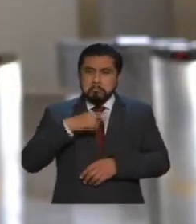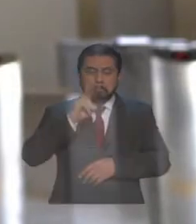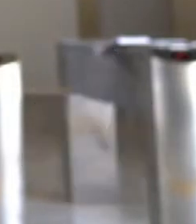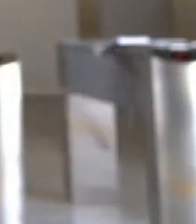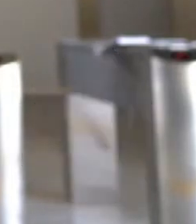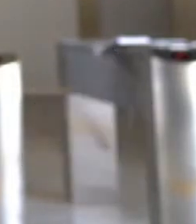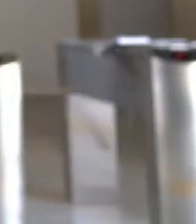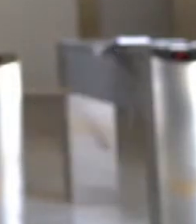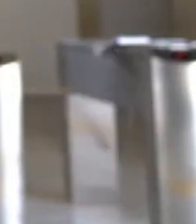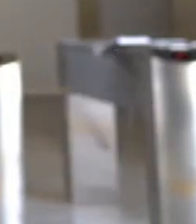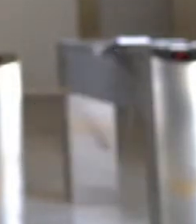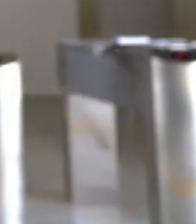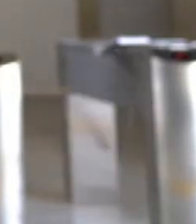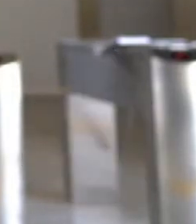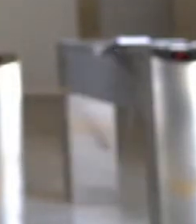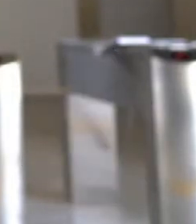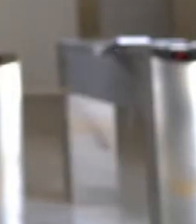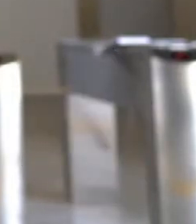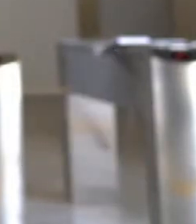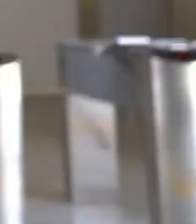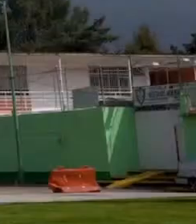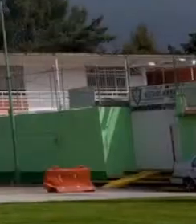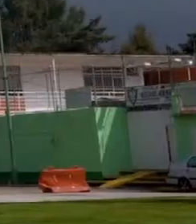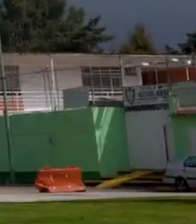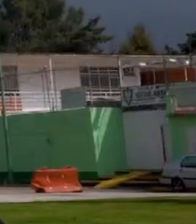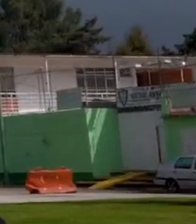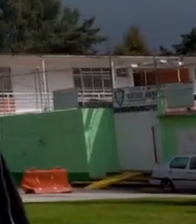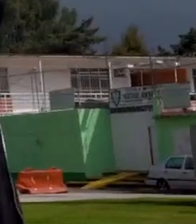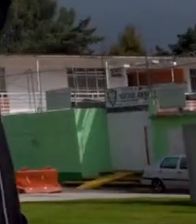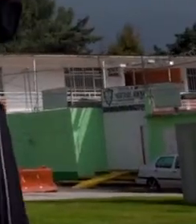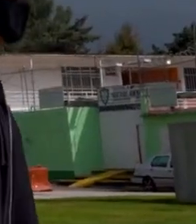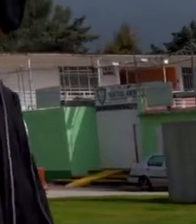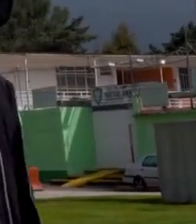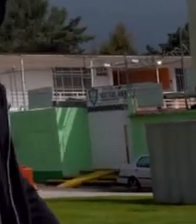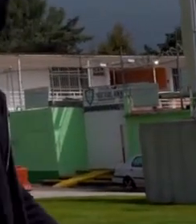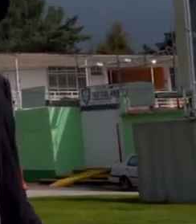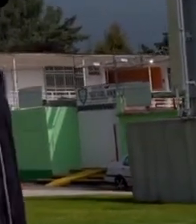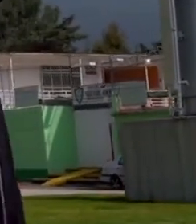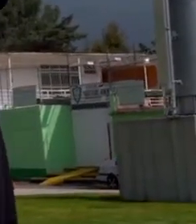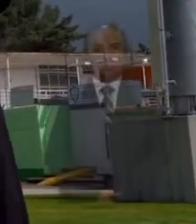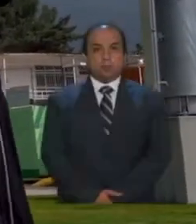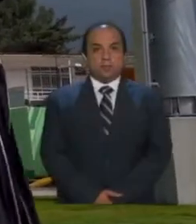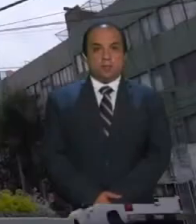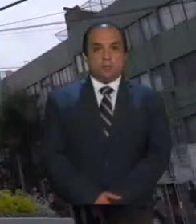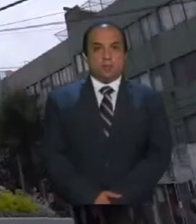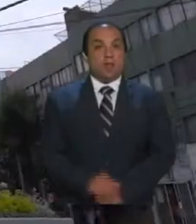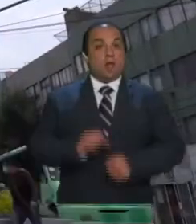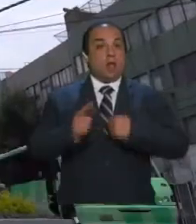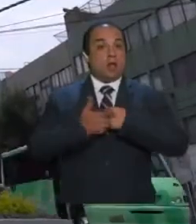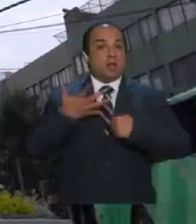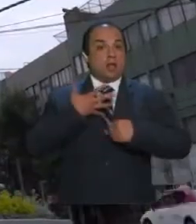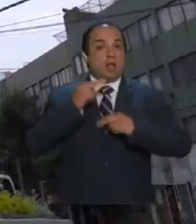fue sorprendente tener ese tipo de transporte. Y es un transporte pues, de primer nivel, ¿no?